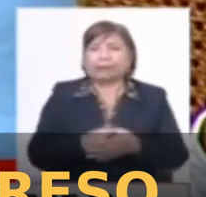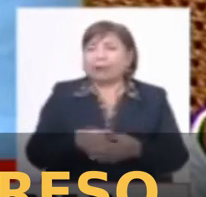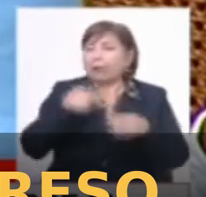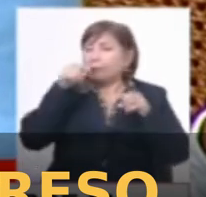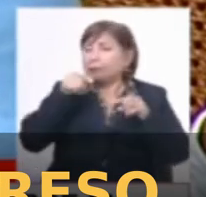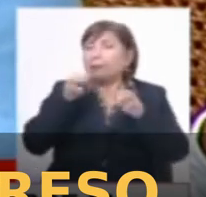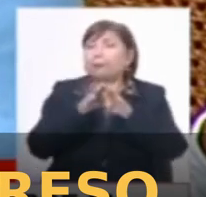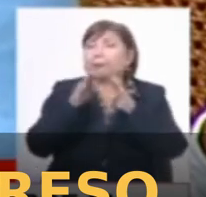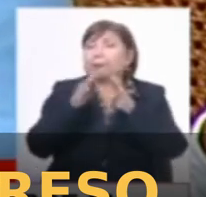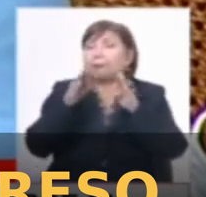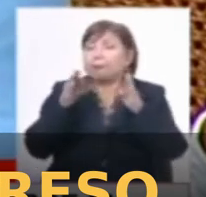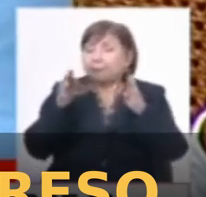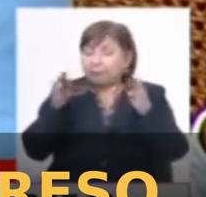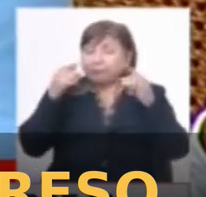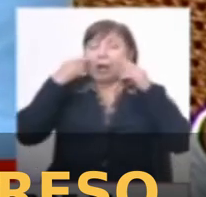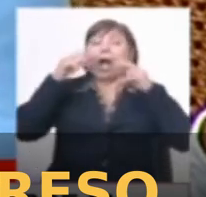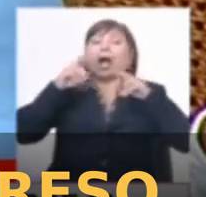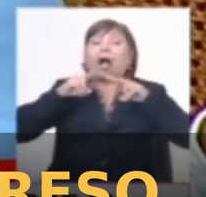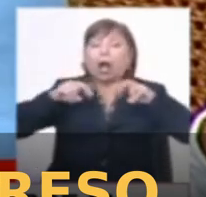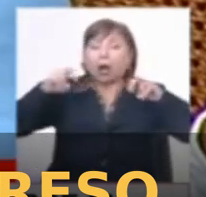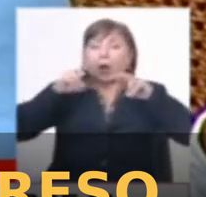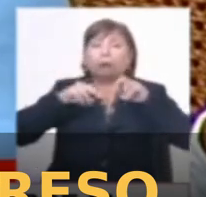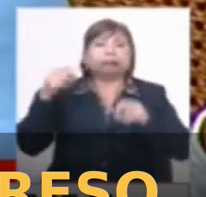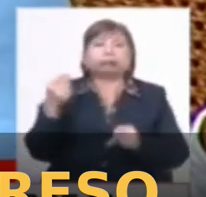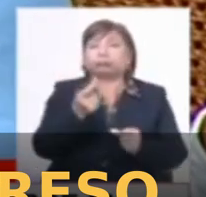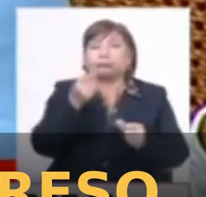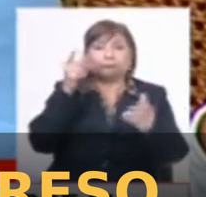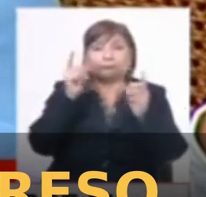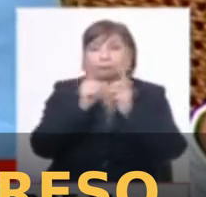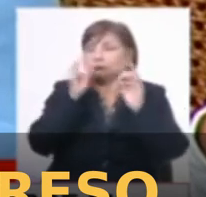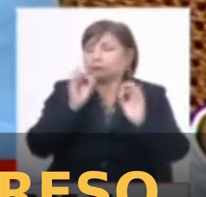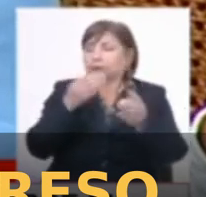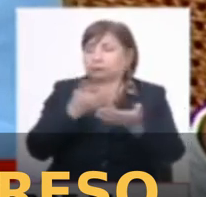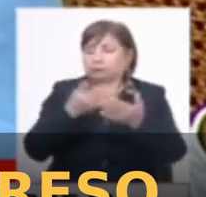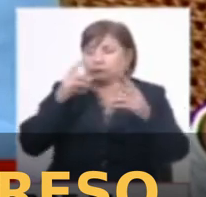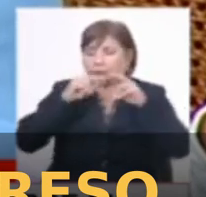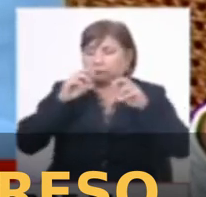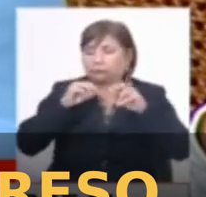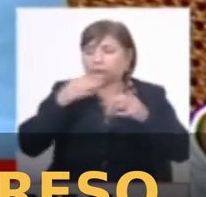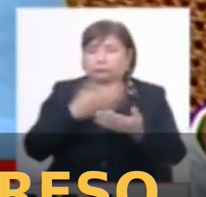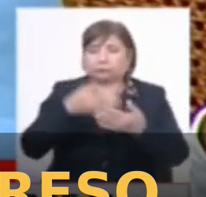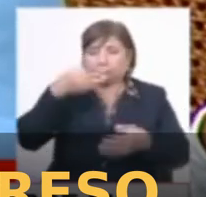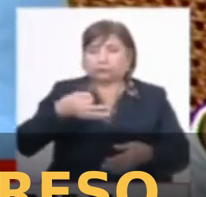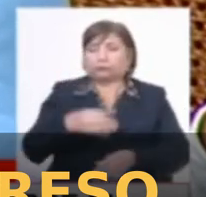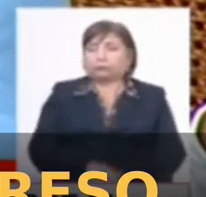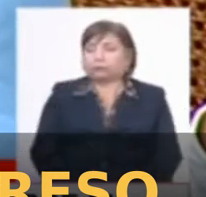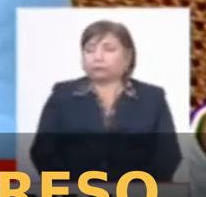ido abriendo que la investigación sea pues rápida y contundente para poder averiguar la verdad,